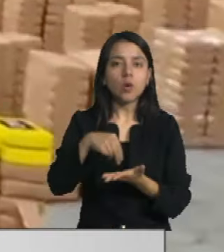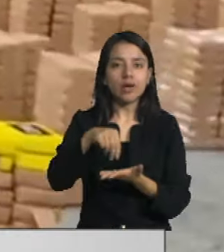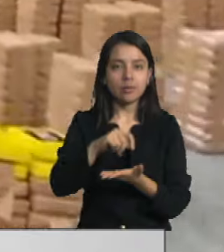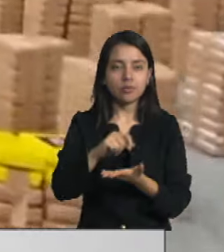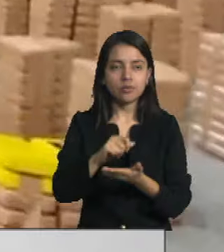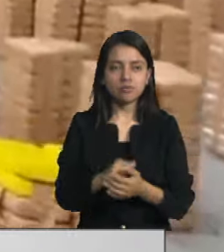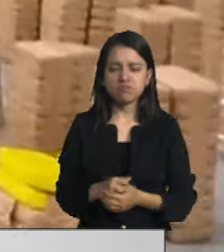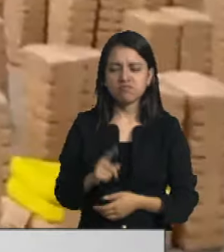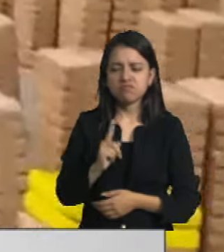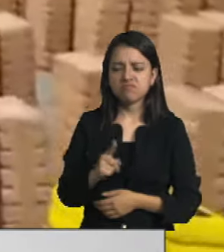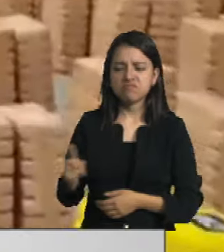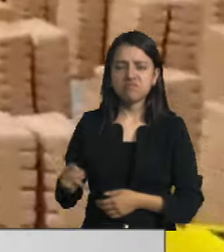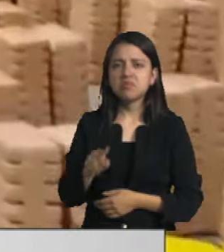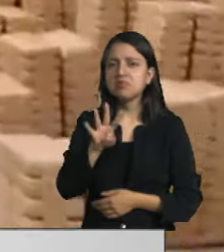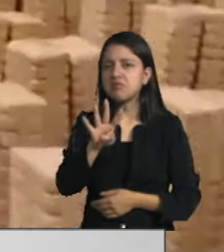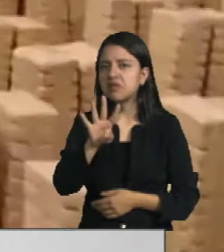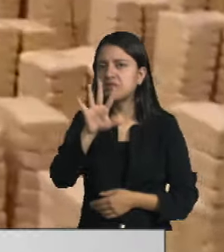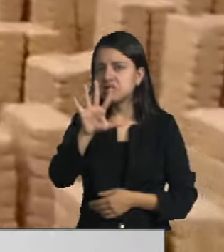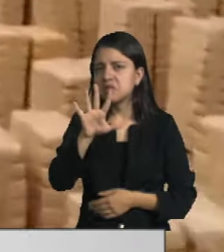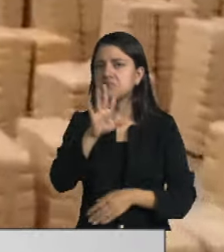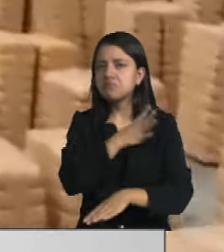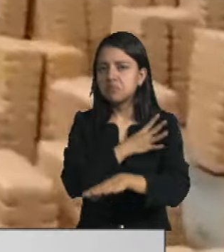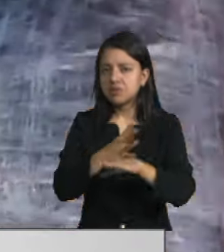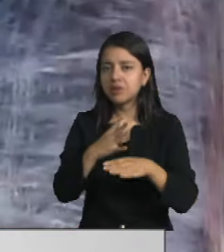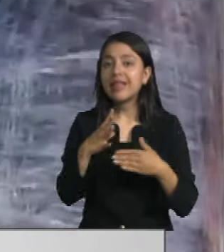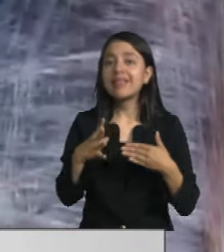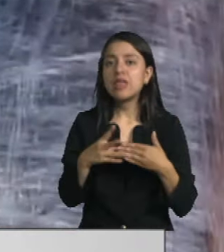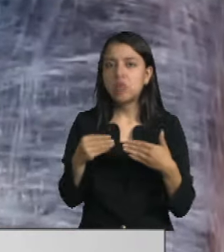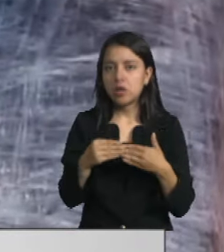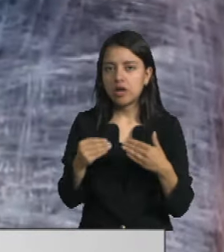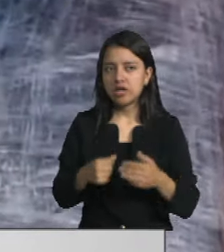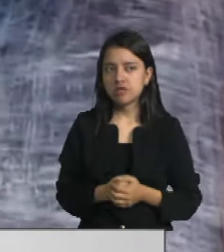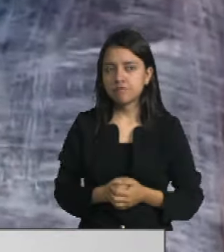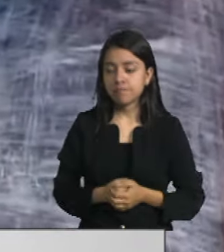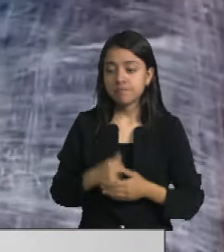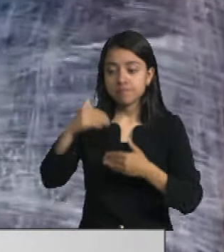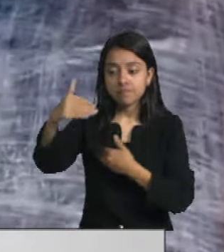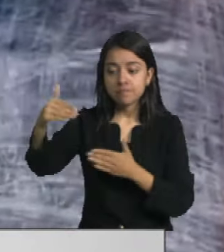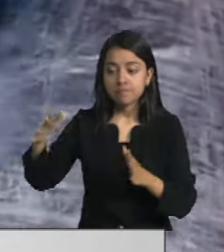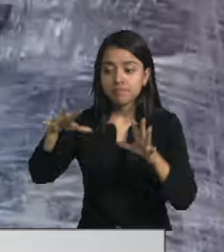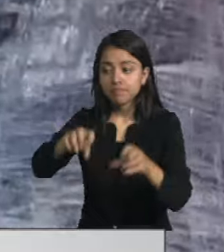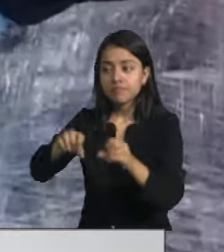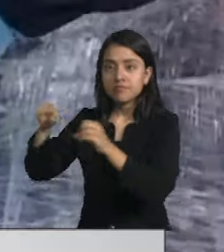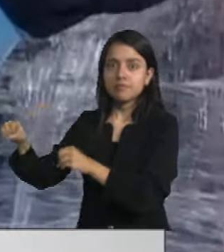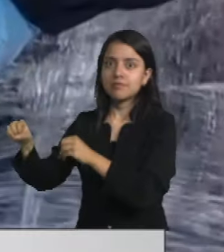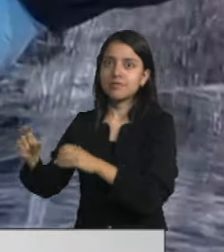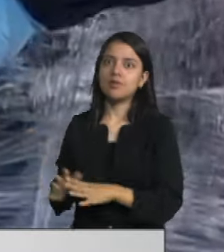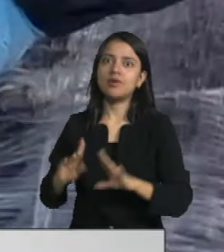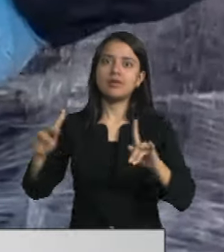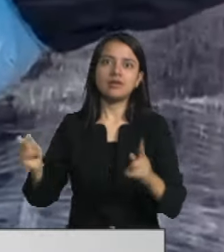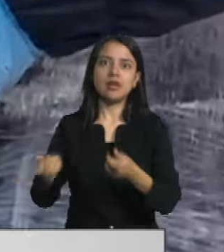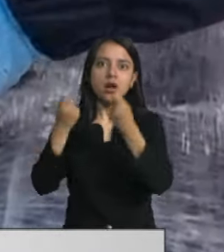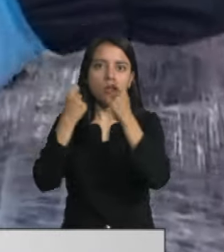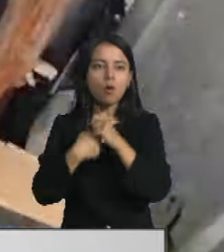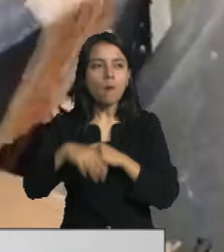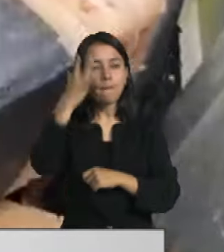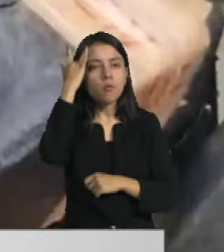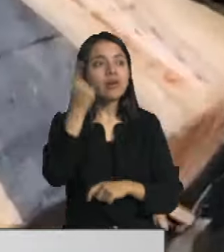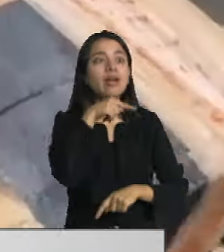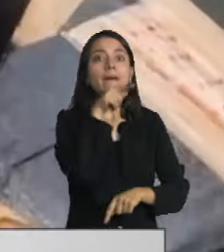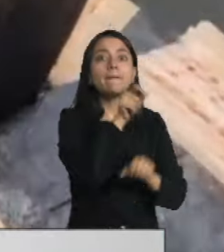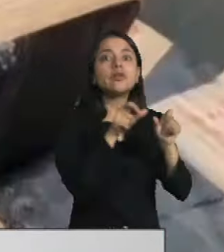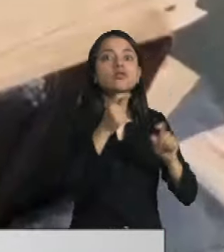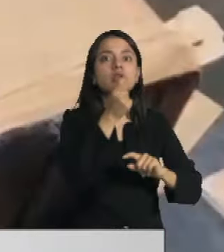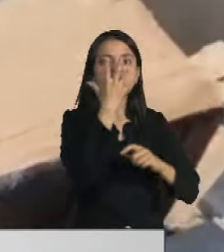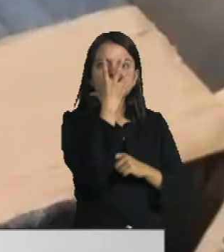estaría avaluado en más de 45 millones de dólares y con este resultado se evitó la comercialización de más de 3 millones de dosis